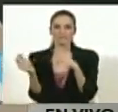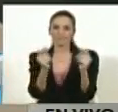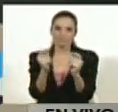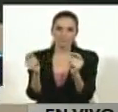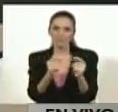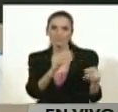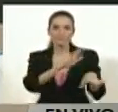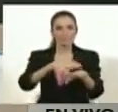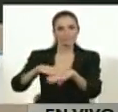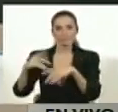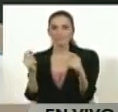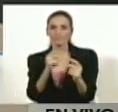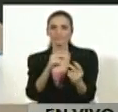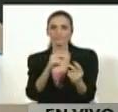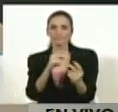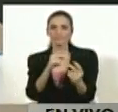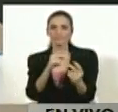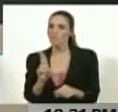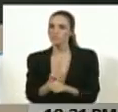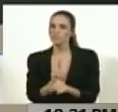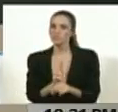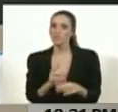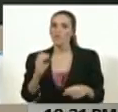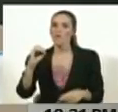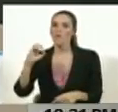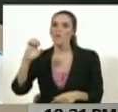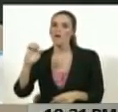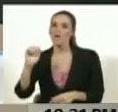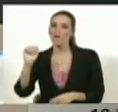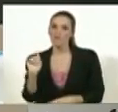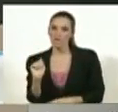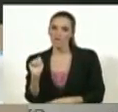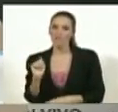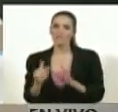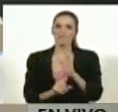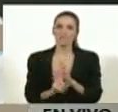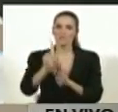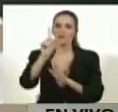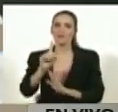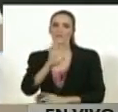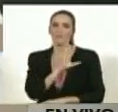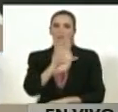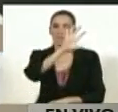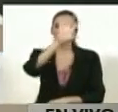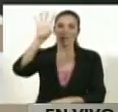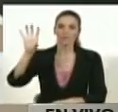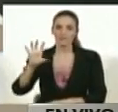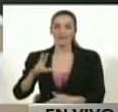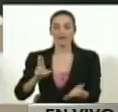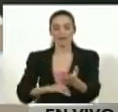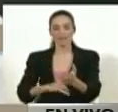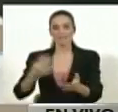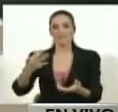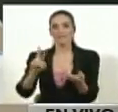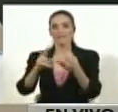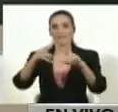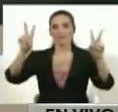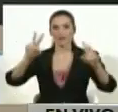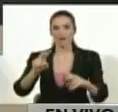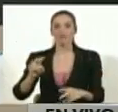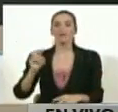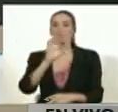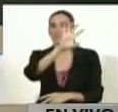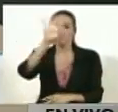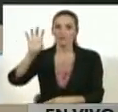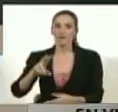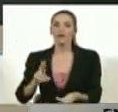a un debate nacional la Organización de Estados Americanos para el desarrollo de nuestros pueblos para la garantía de paz de nuestros pueblos